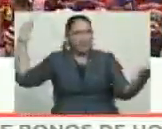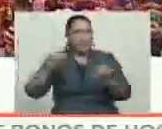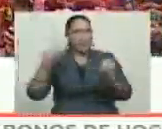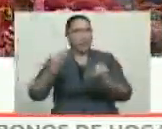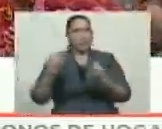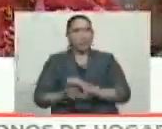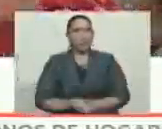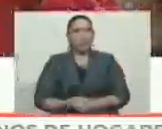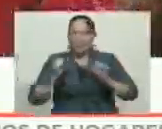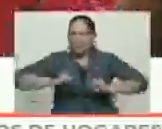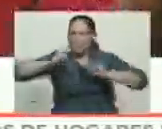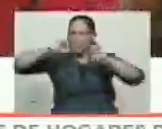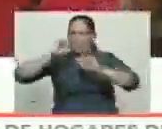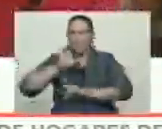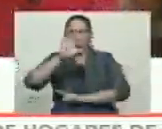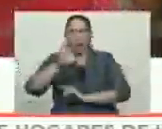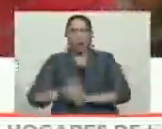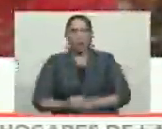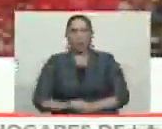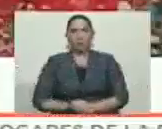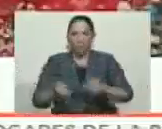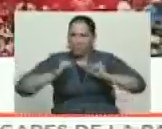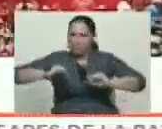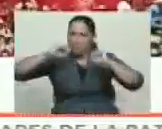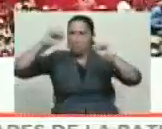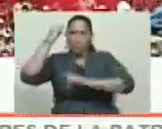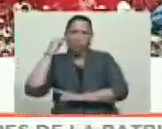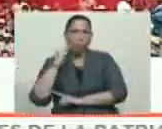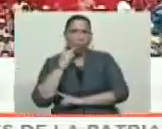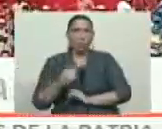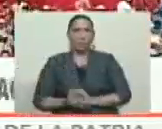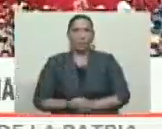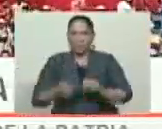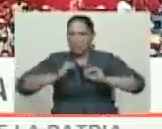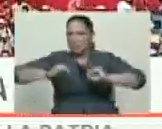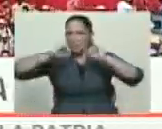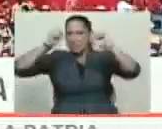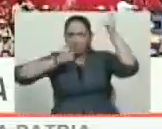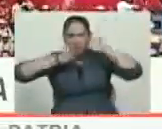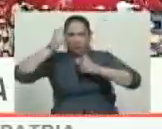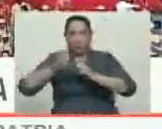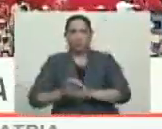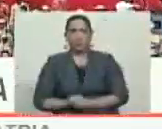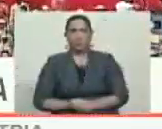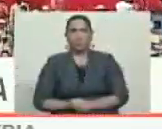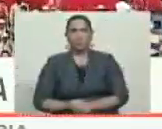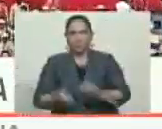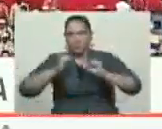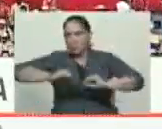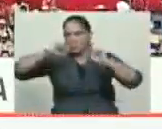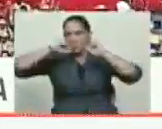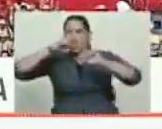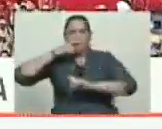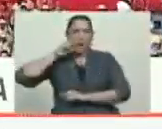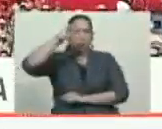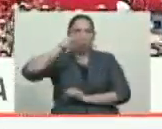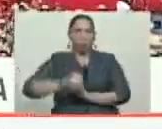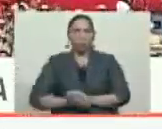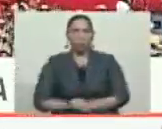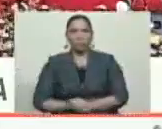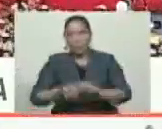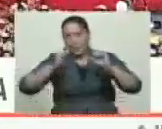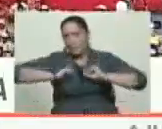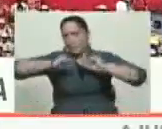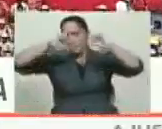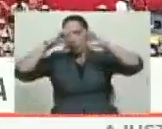siempre. ¡Que viva la patria! ¡Que viva Bolívar! ¡Que viva Chávez! ¡Que viva Maduro! ¡Que viva